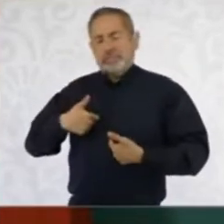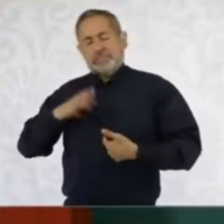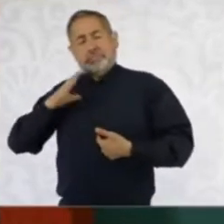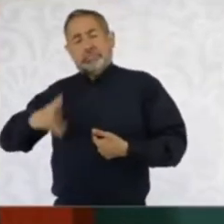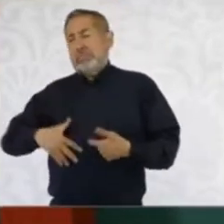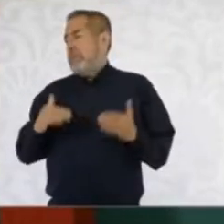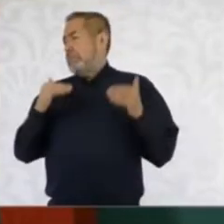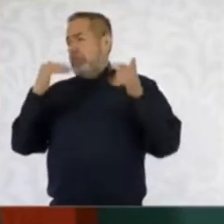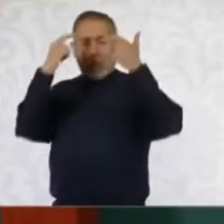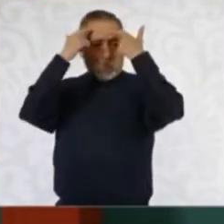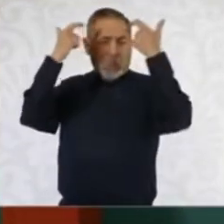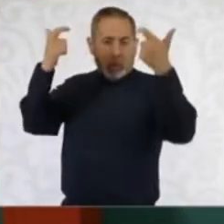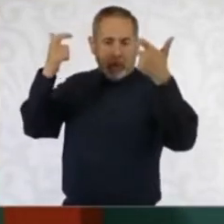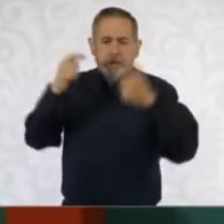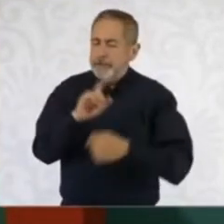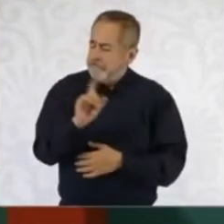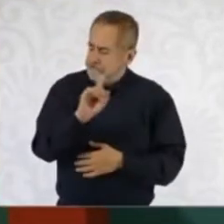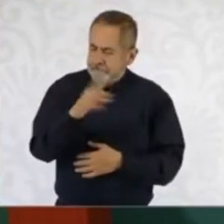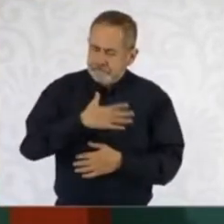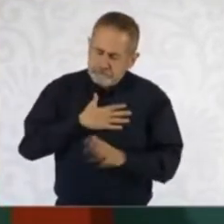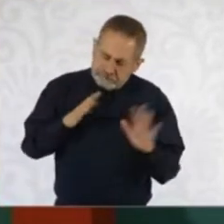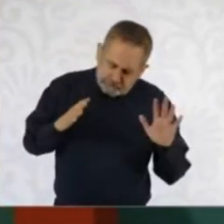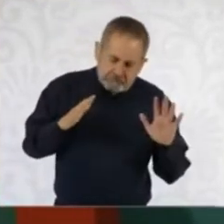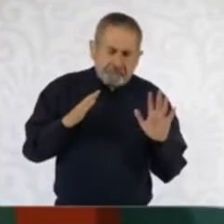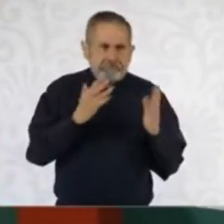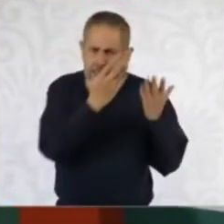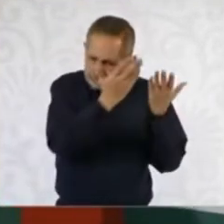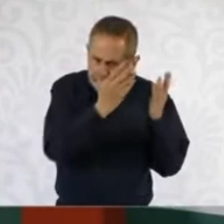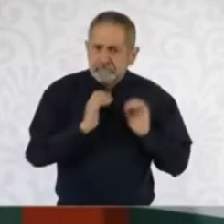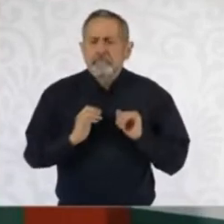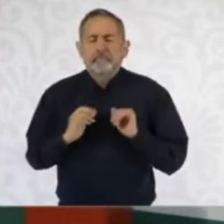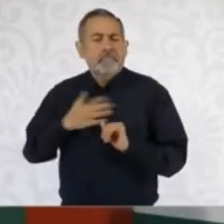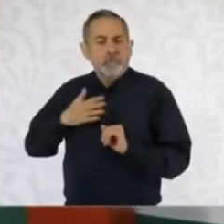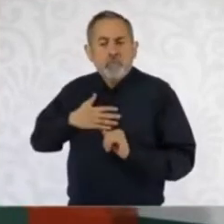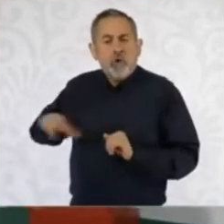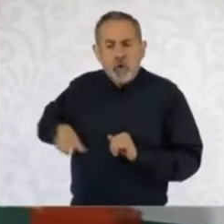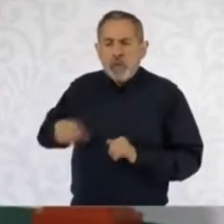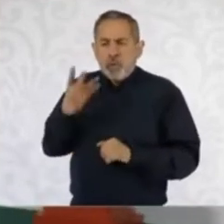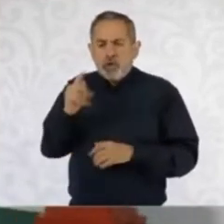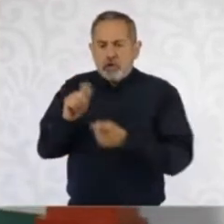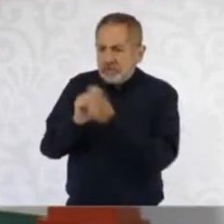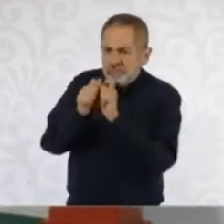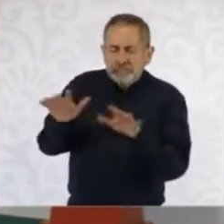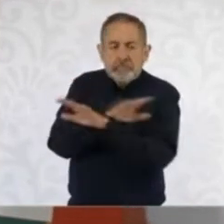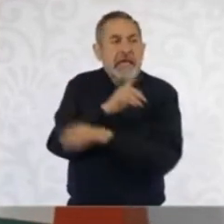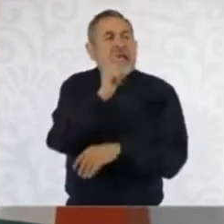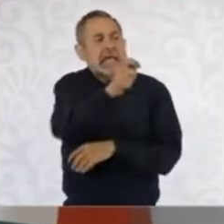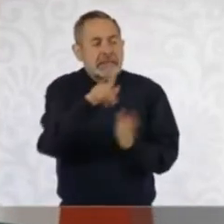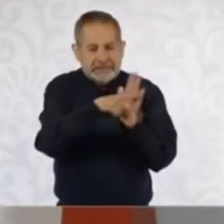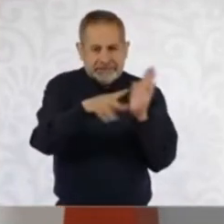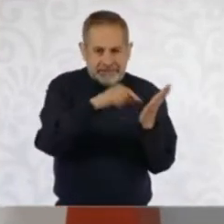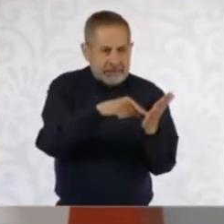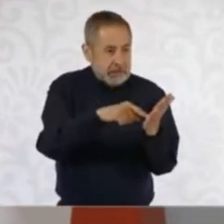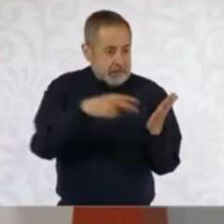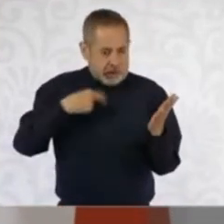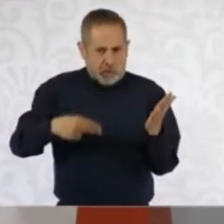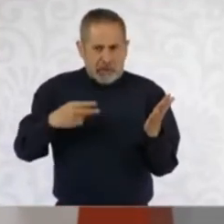Porque eso no va con un gobierno de la Cuarta Transformación. Lo que hay es un reconocimiento a lo que está pasando en